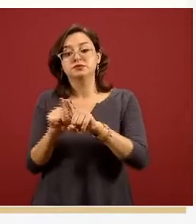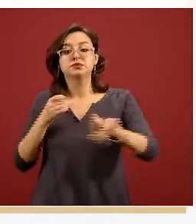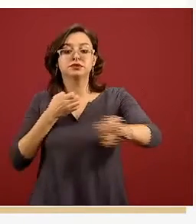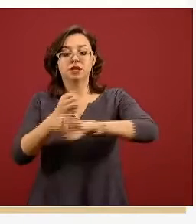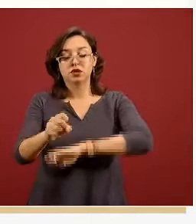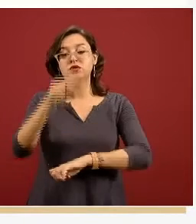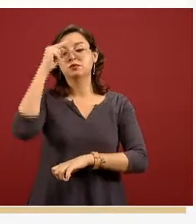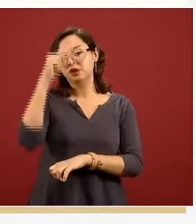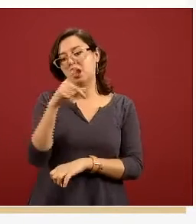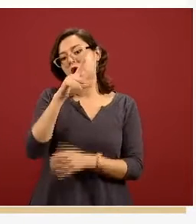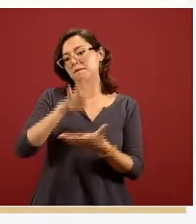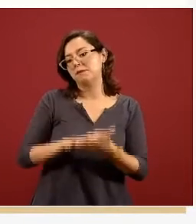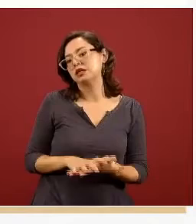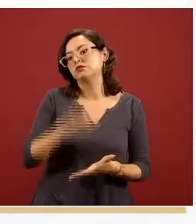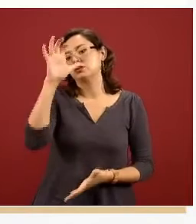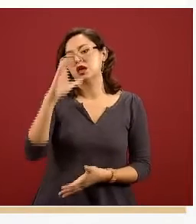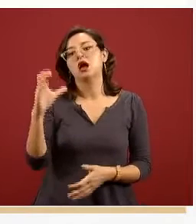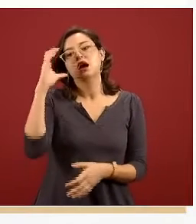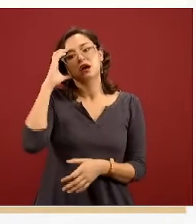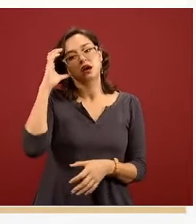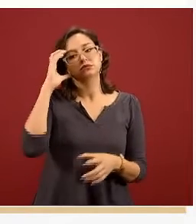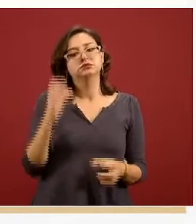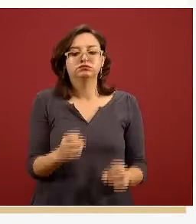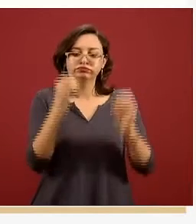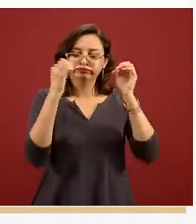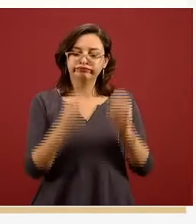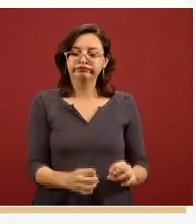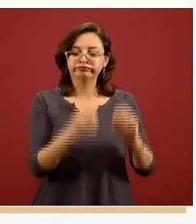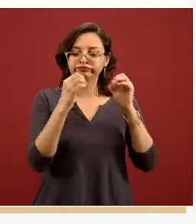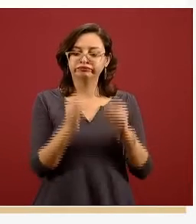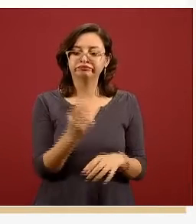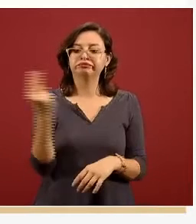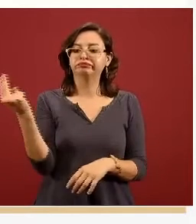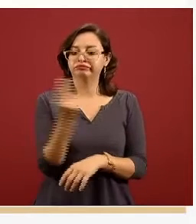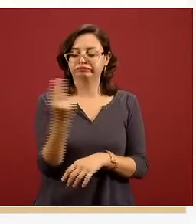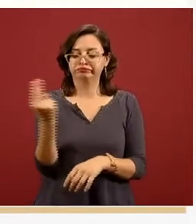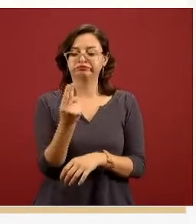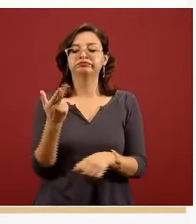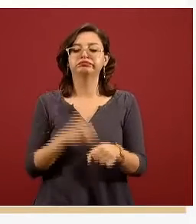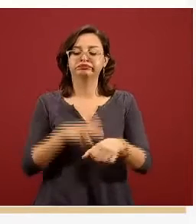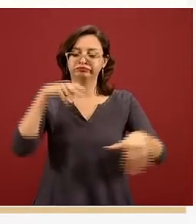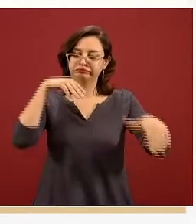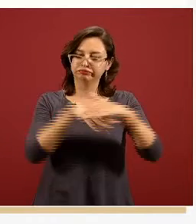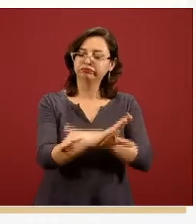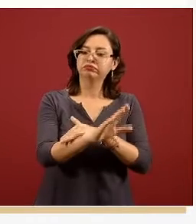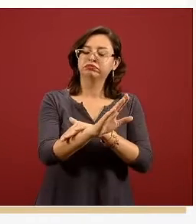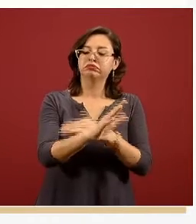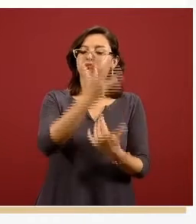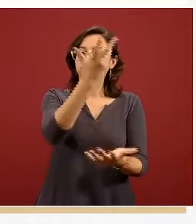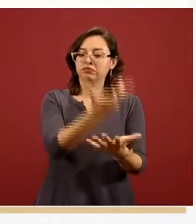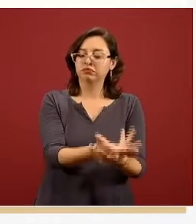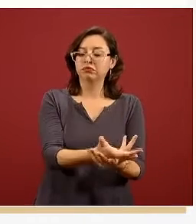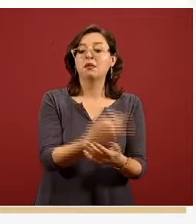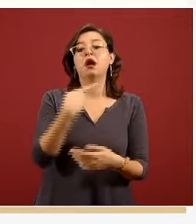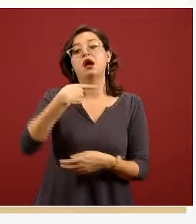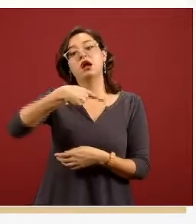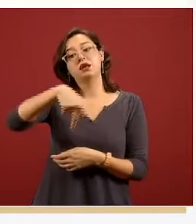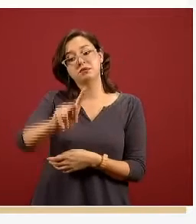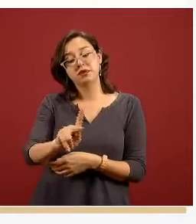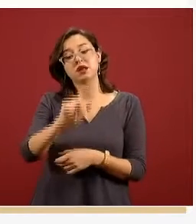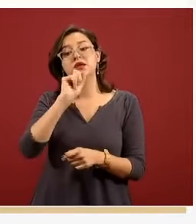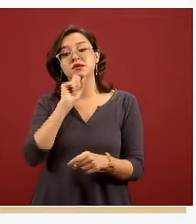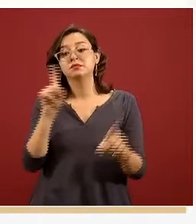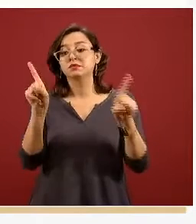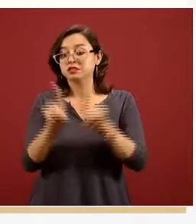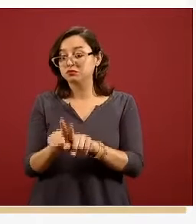que son los que tienen la mayoría de camas, digamos, que han requerido ser ocupadas con un paciente, más sin embargo también a